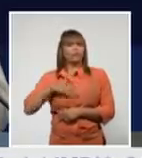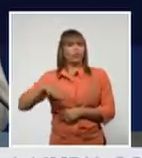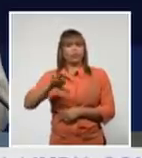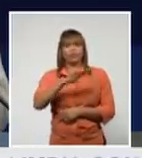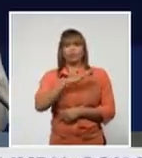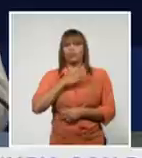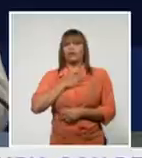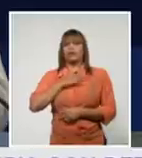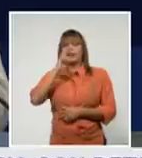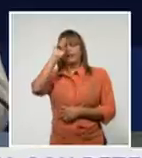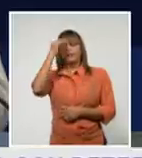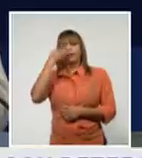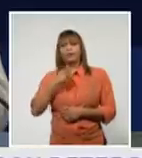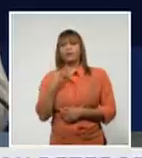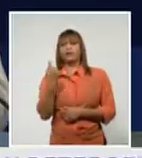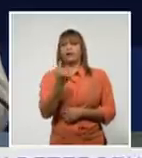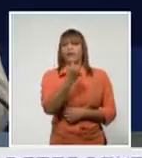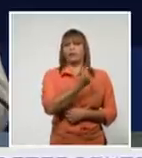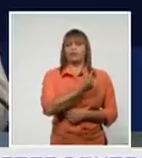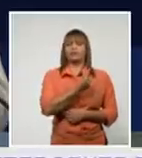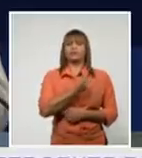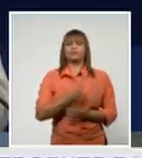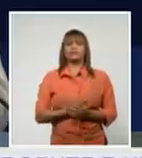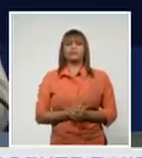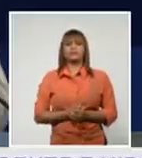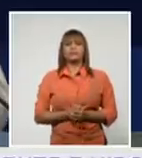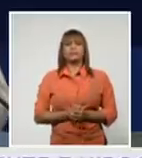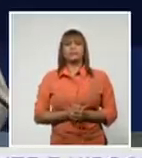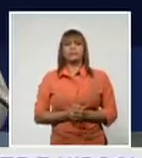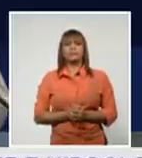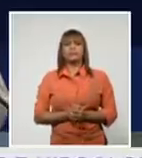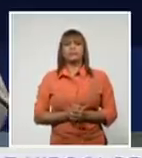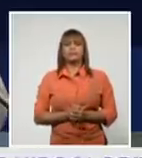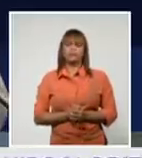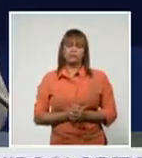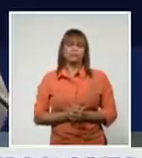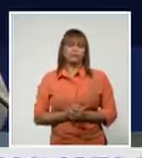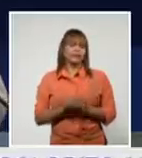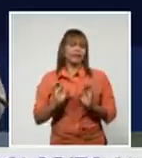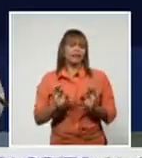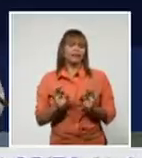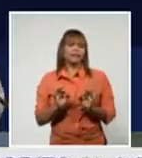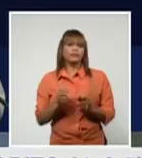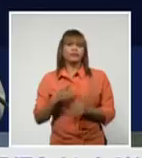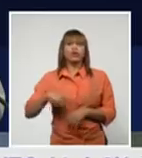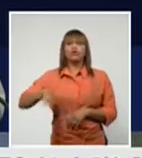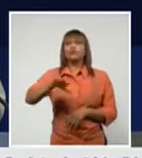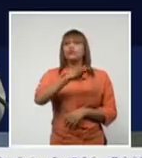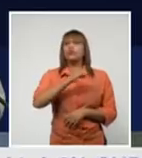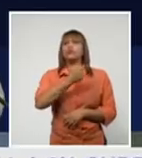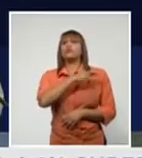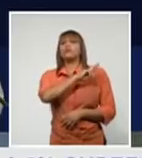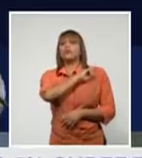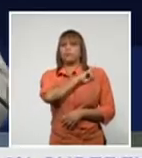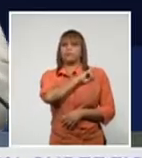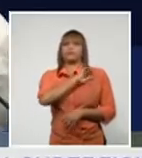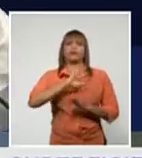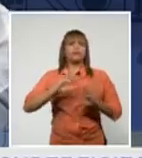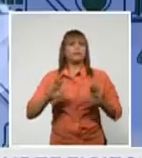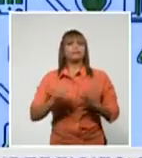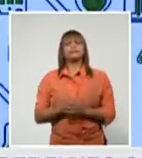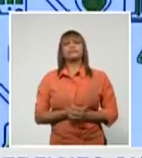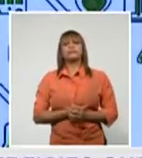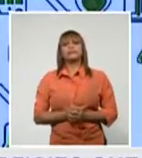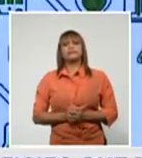salud que también tiene que jugar su papel. Es lo que tenía que decir, ¿no, Héctor? Si quede algo.